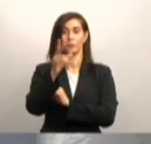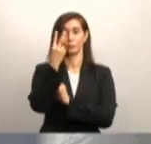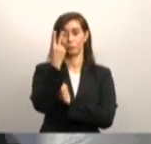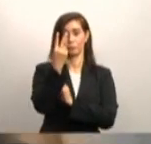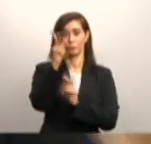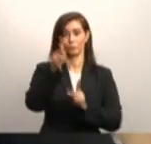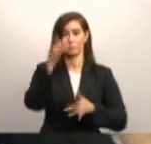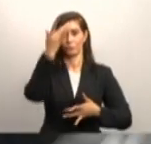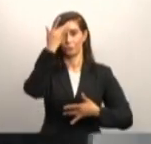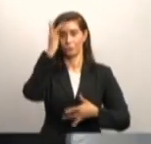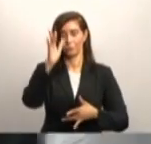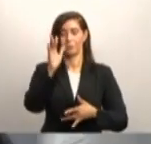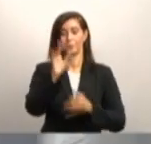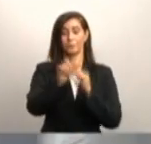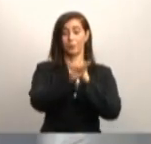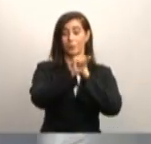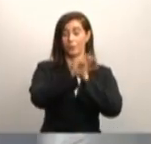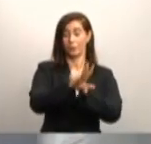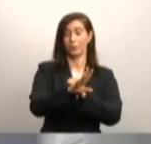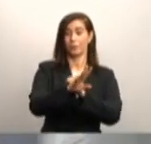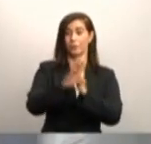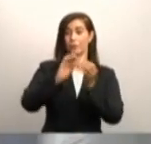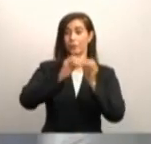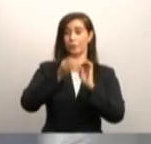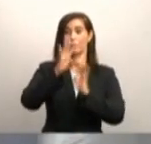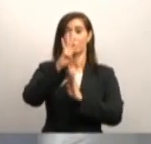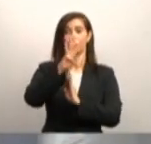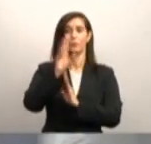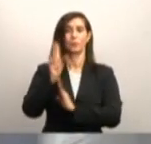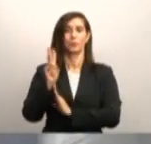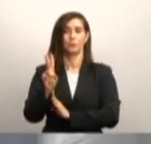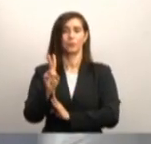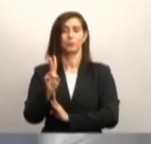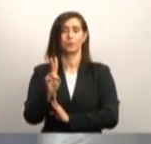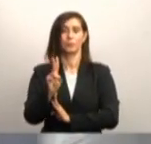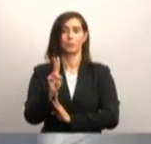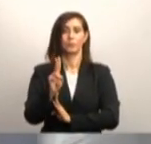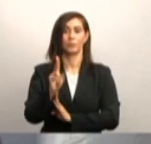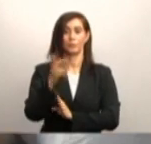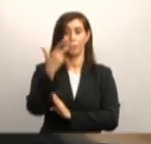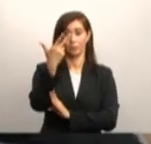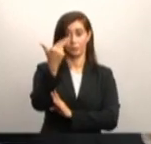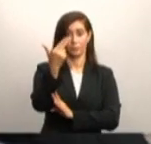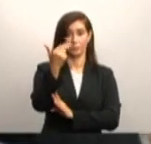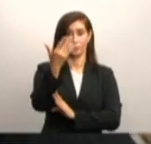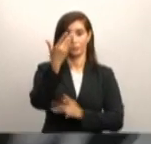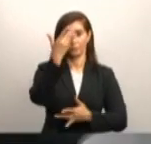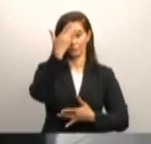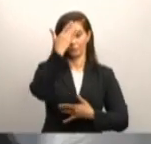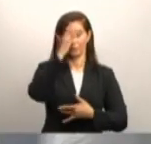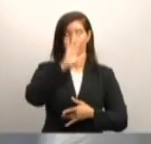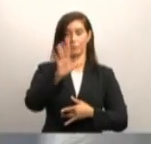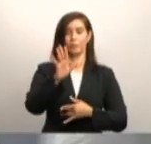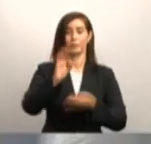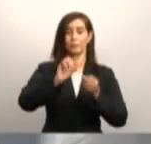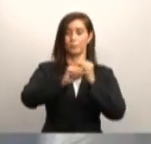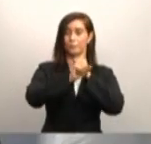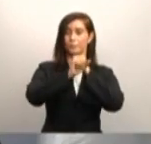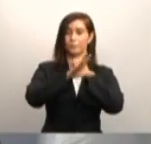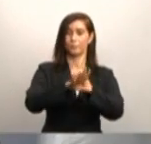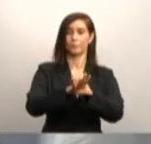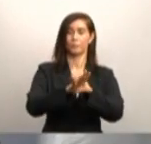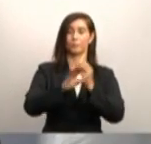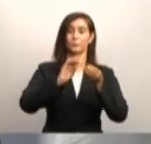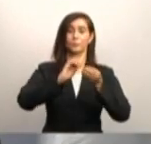2 personas, boletín número 42, 13 personas, boletín número